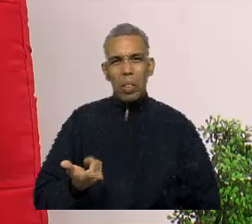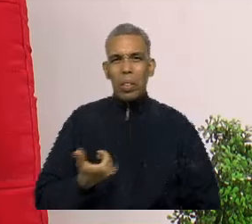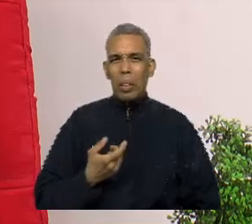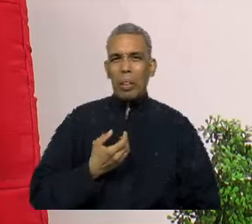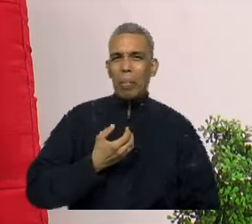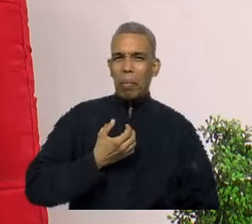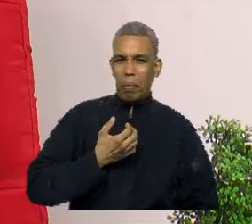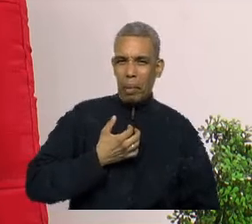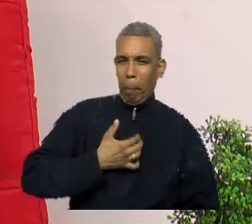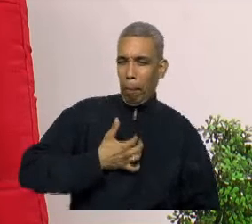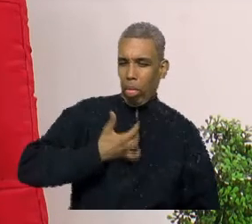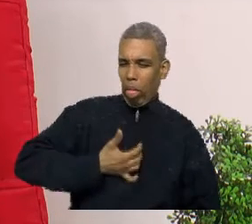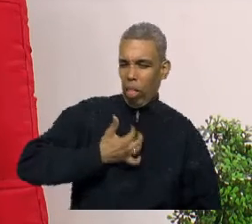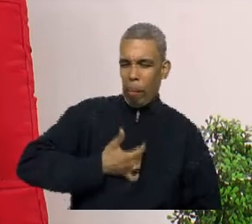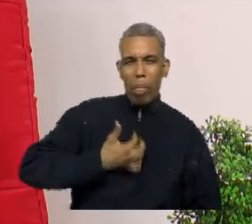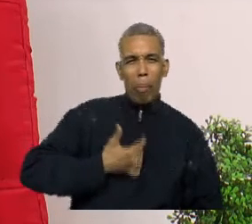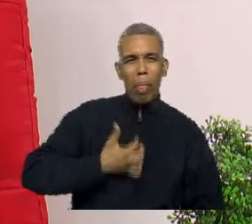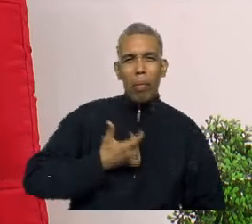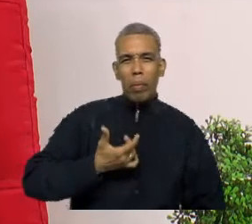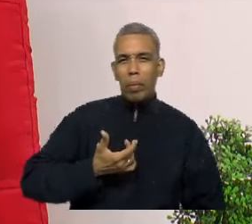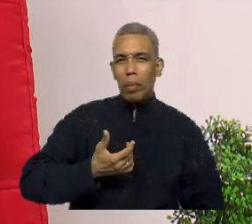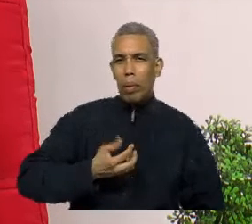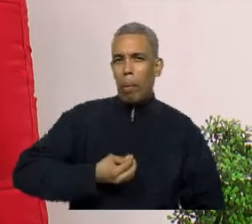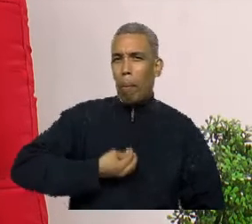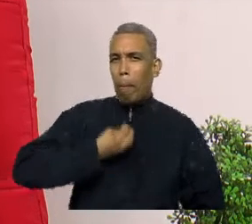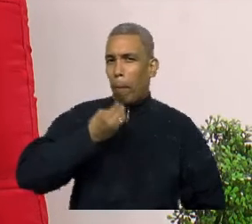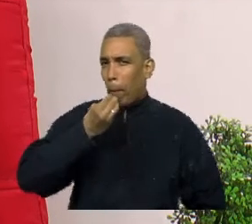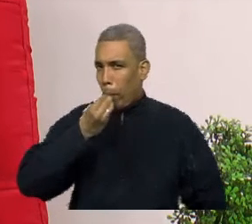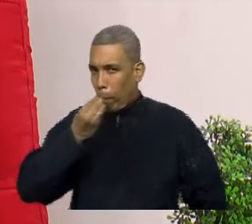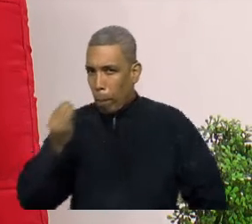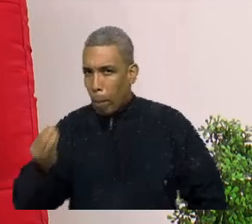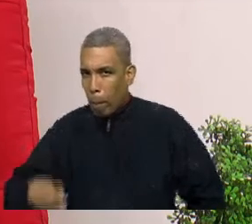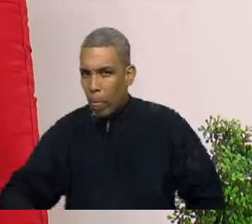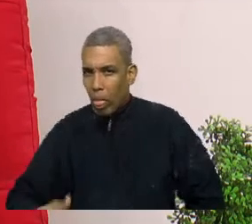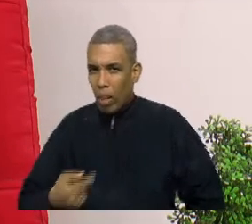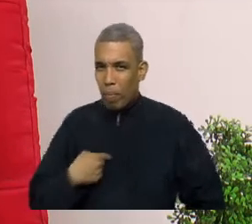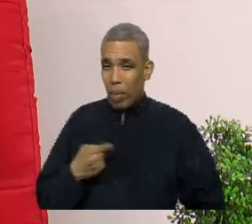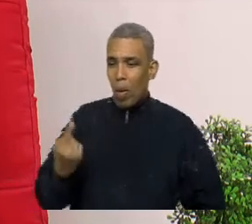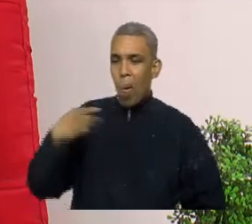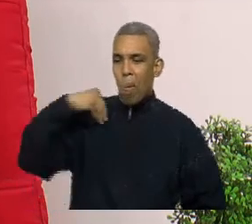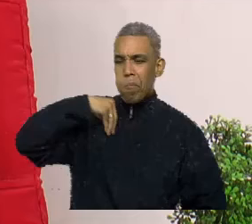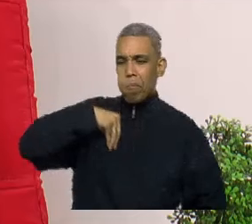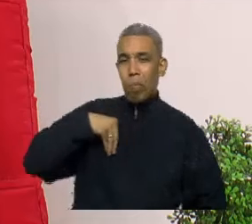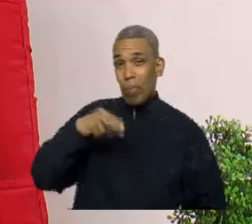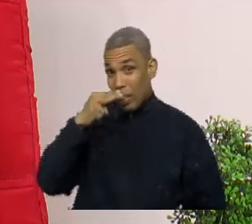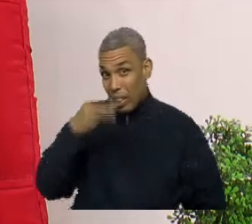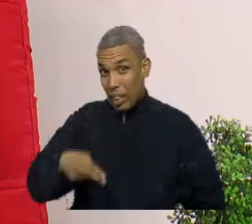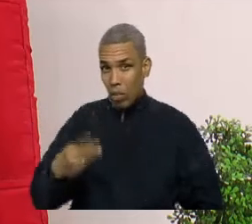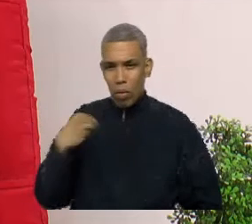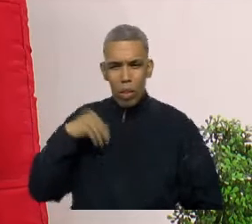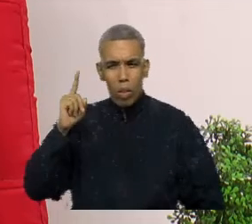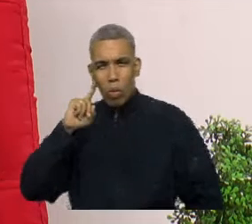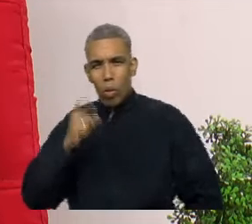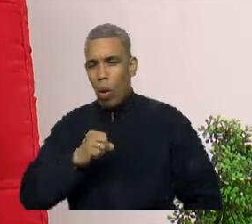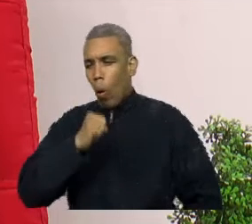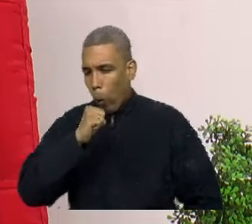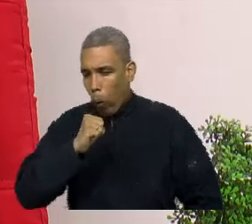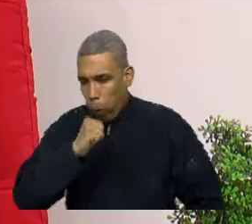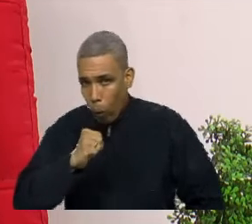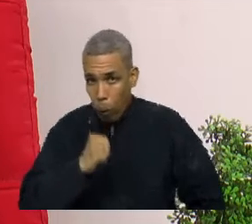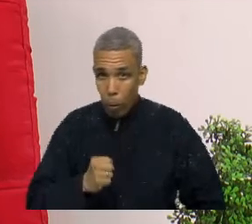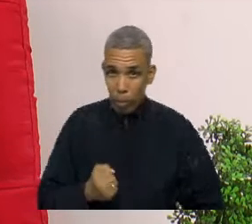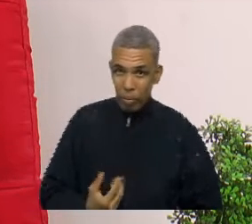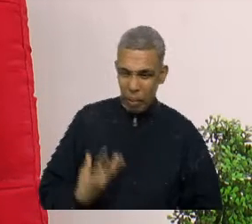húmeda, no tos seca, sino tos húmeda por las flemas que tiene dentro del bronquio el niño. Entonces, cuando ya llega a